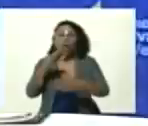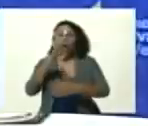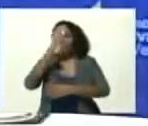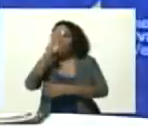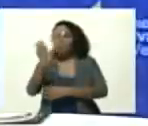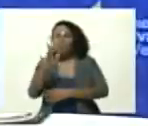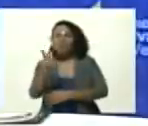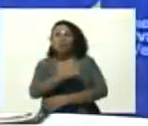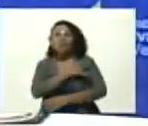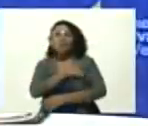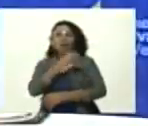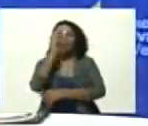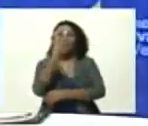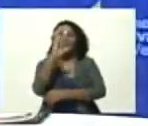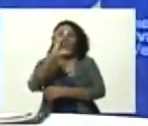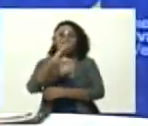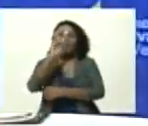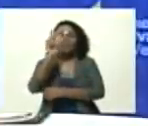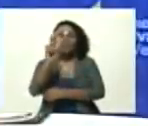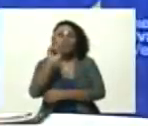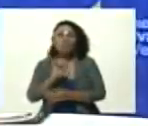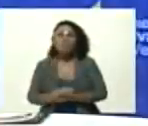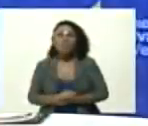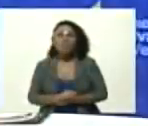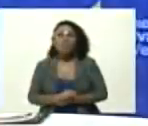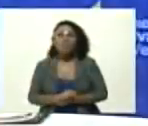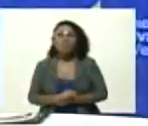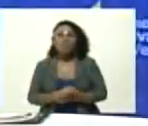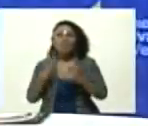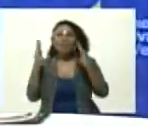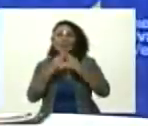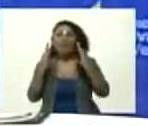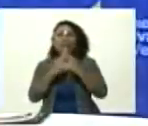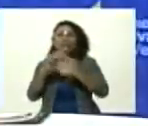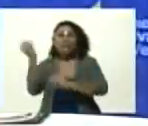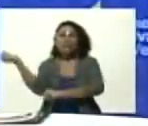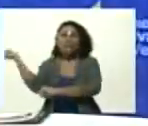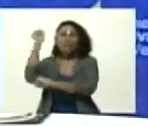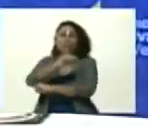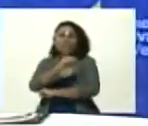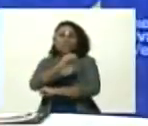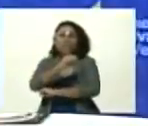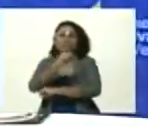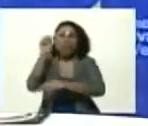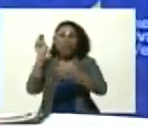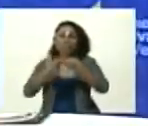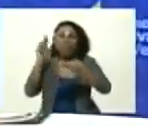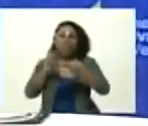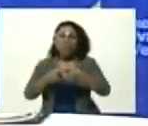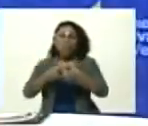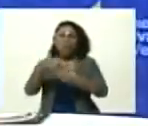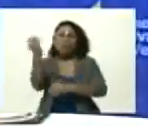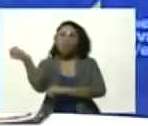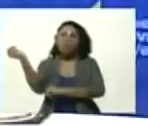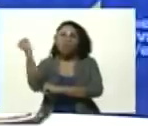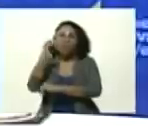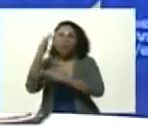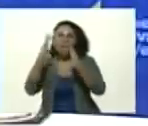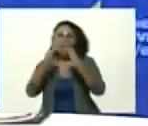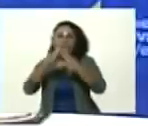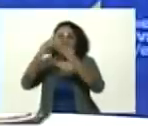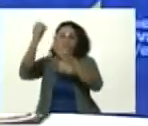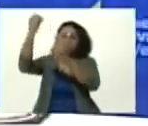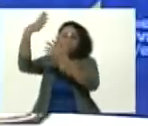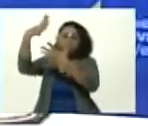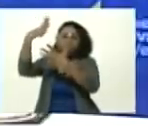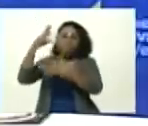a la Universidad Central de Venezuela. La casa que vence las sombras, la casa de la luz.